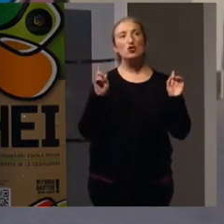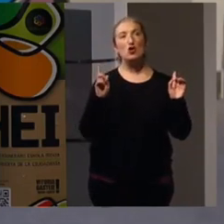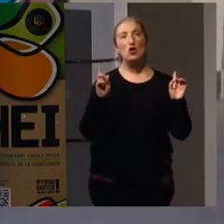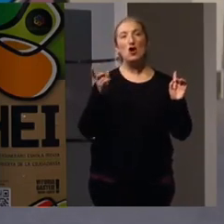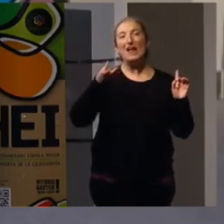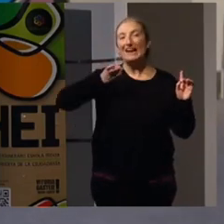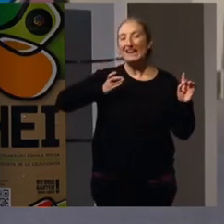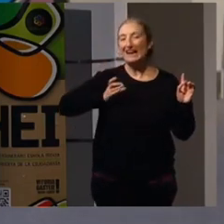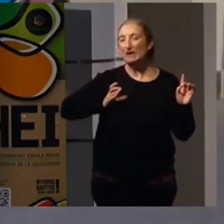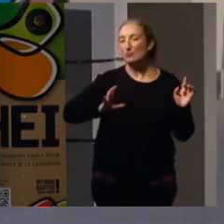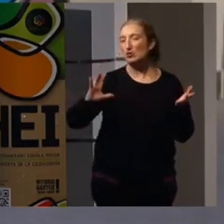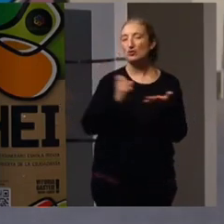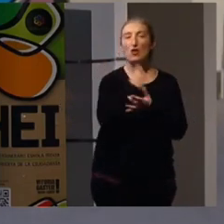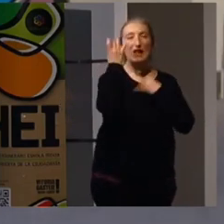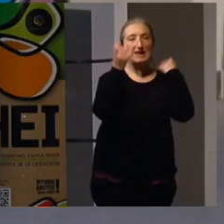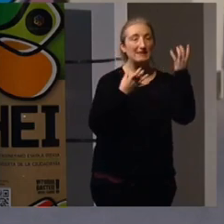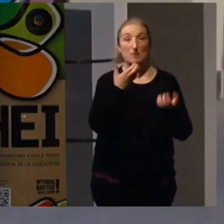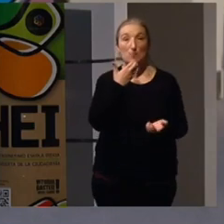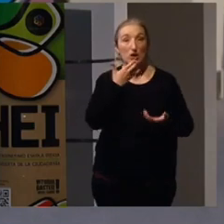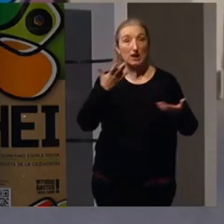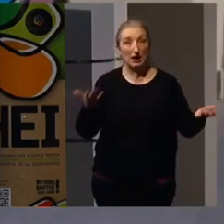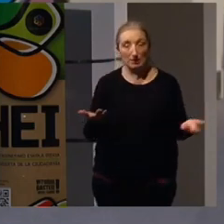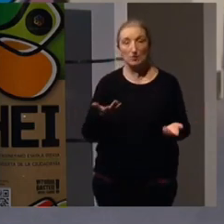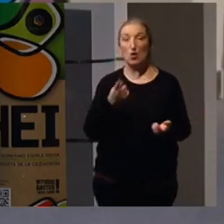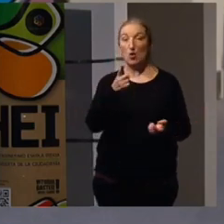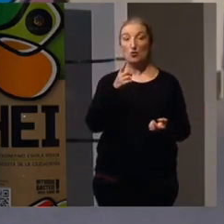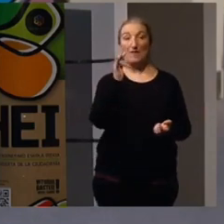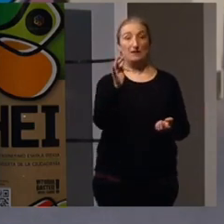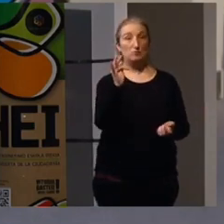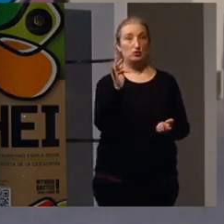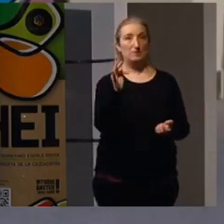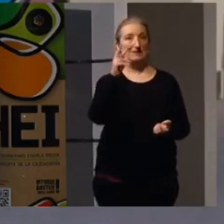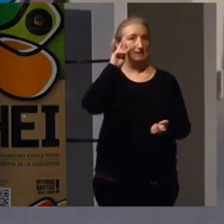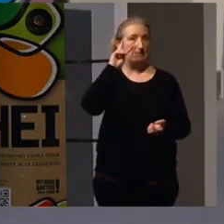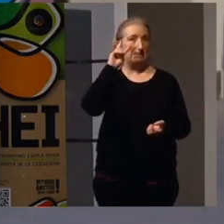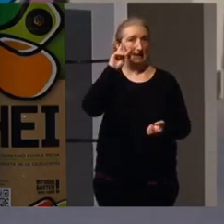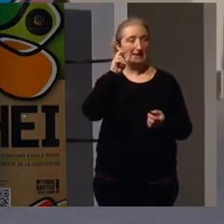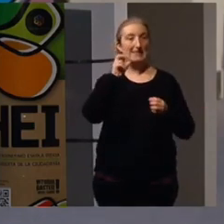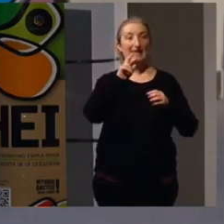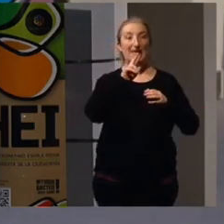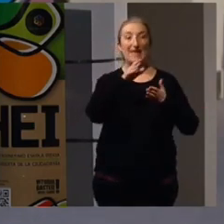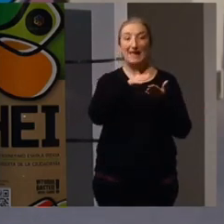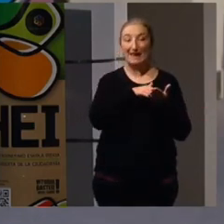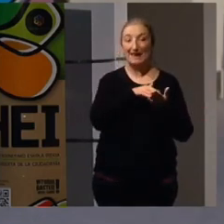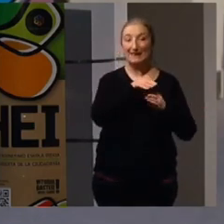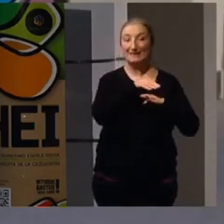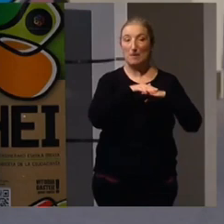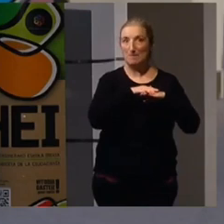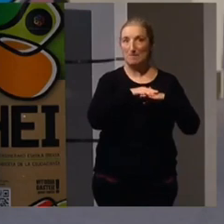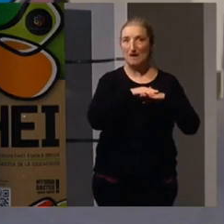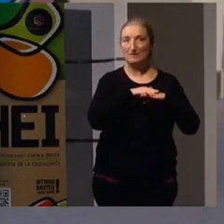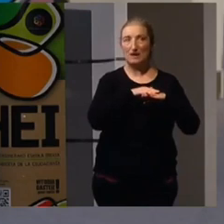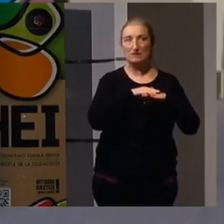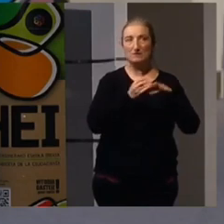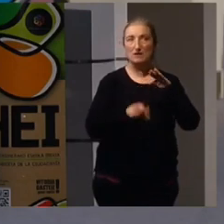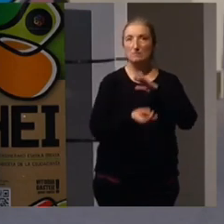que ser remunerado todo ese tipo de actividad, ¿no? Y esto, por ejemplo, una de las ventajas que se asocia a las experiencias de renta básica universal es que emerge muchísima